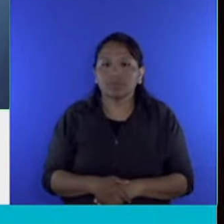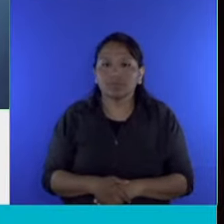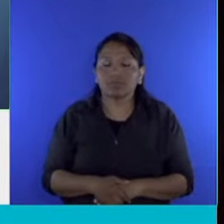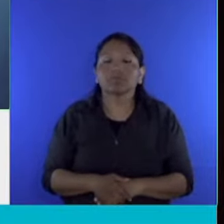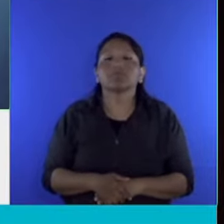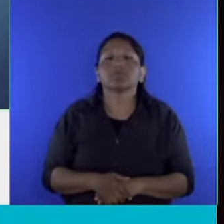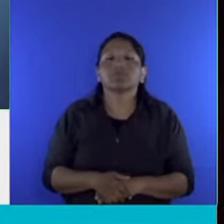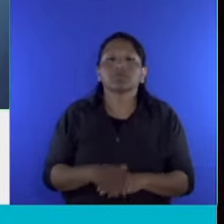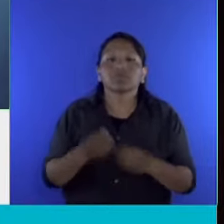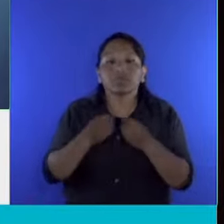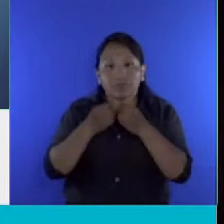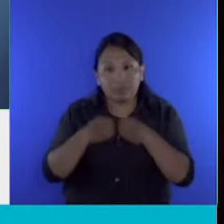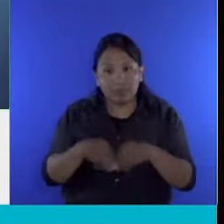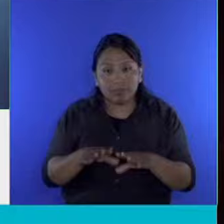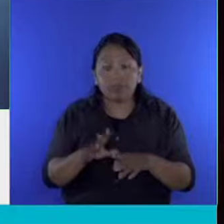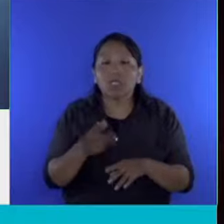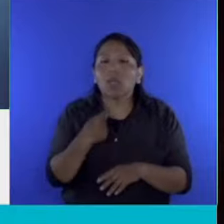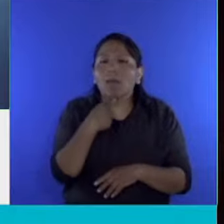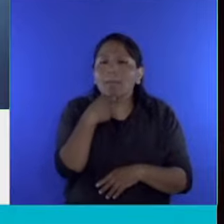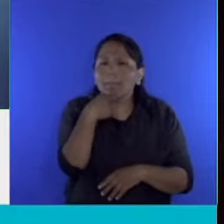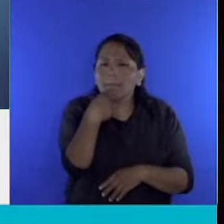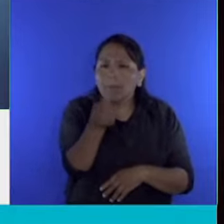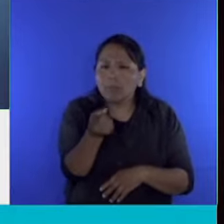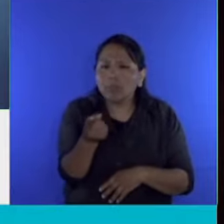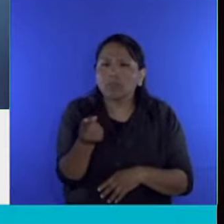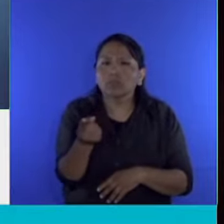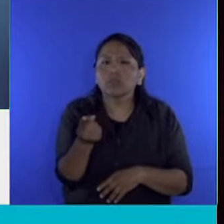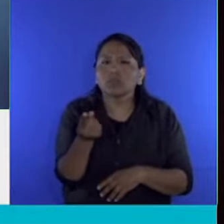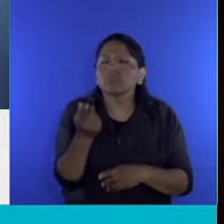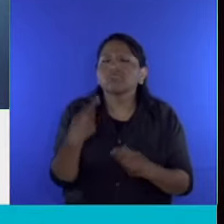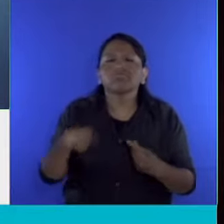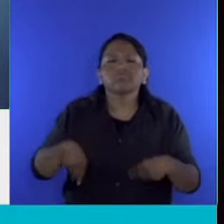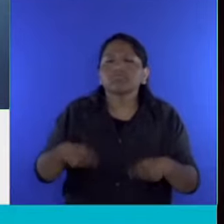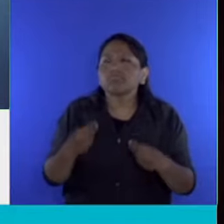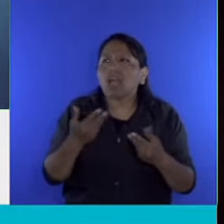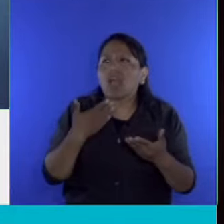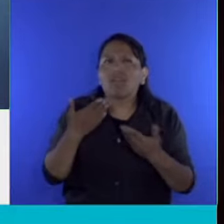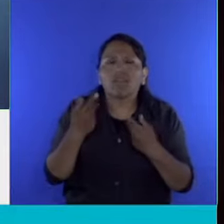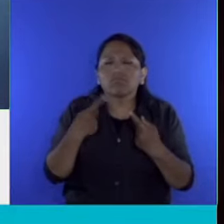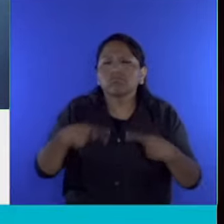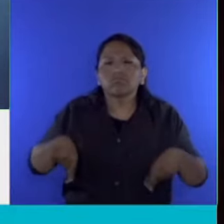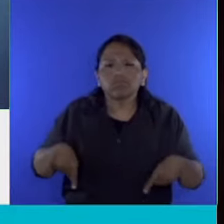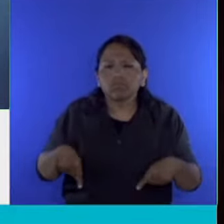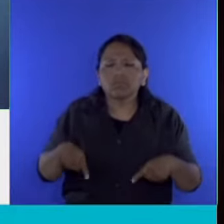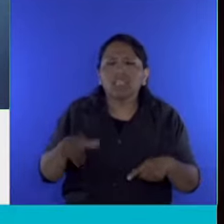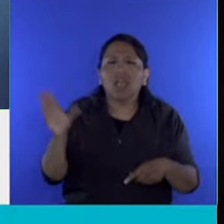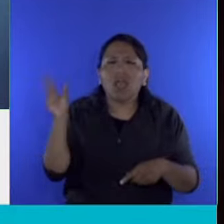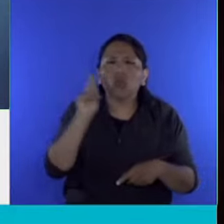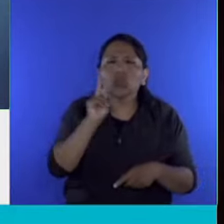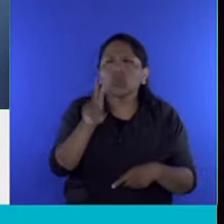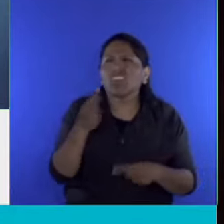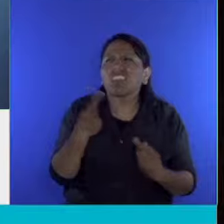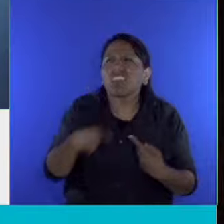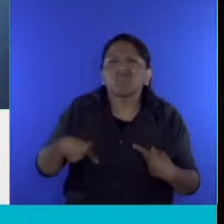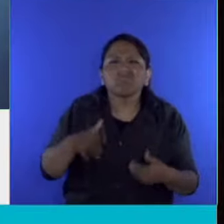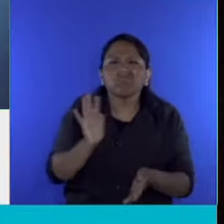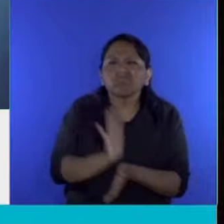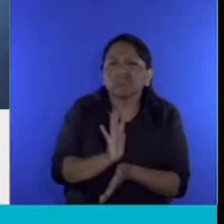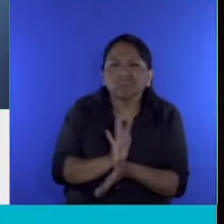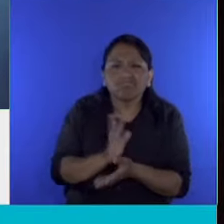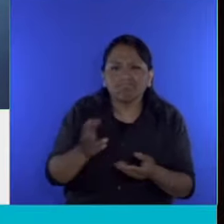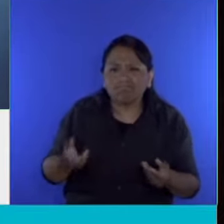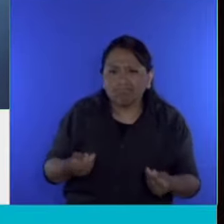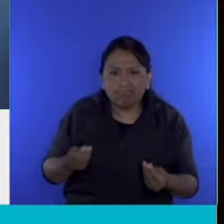para empezar preguntar primero de qué estamos hablando cuando hablamos de audiovisual por